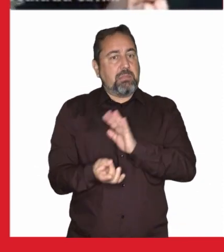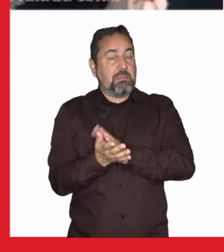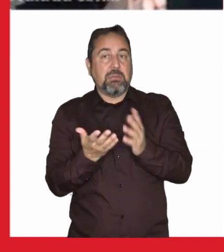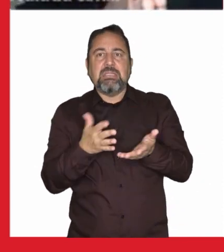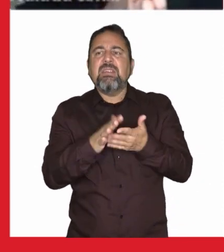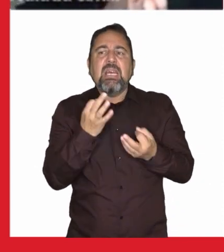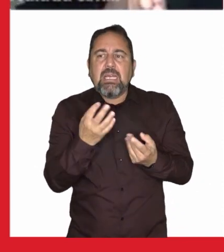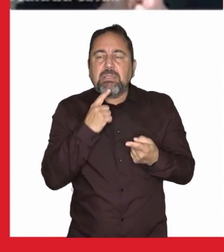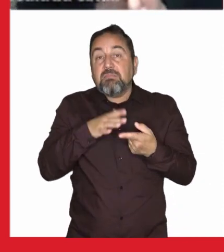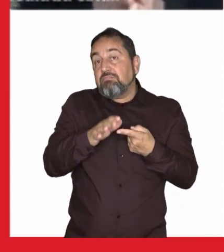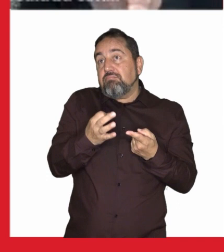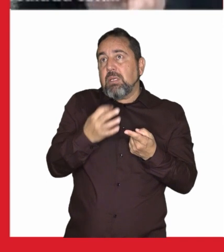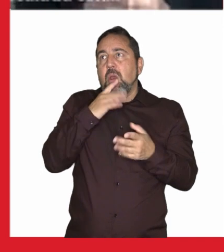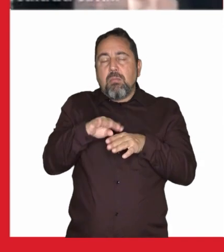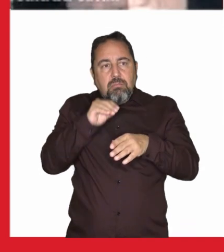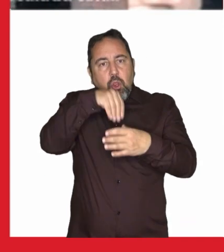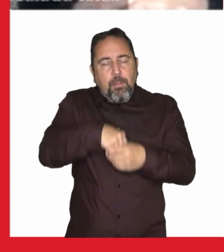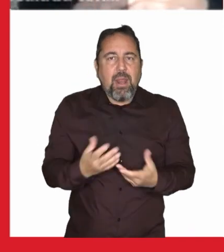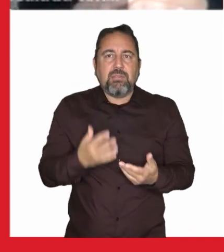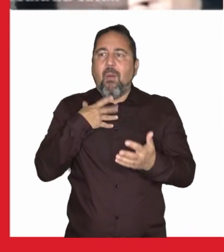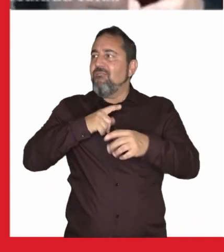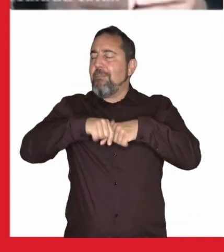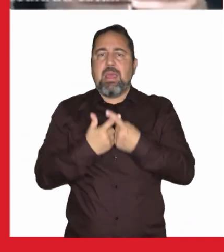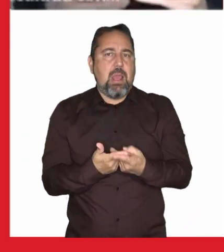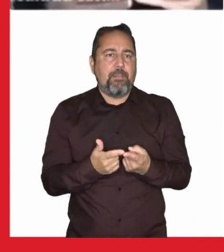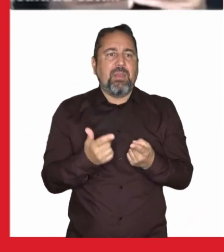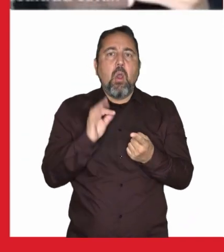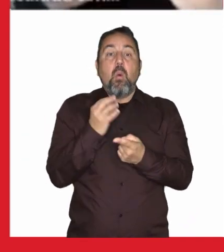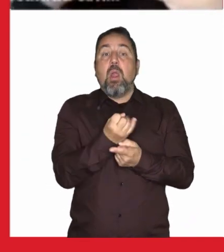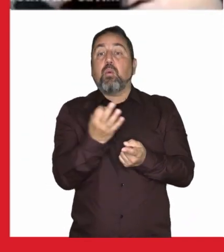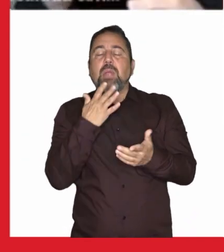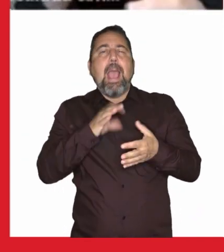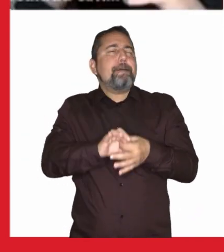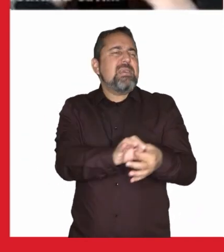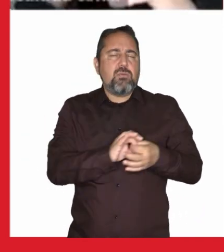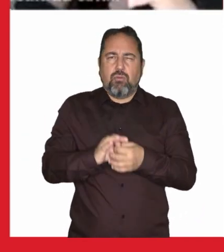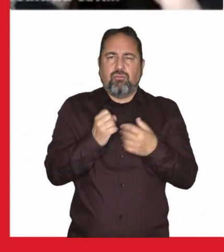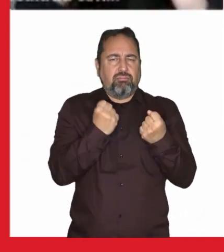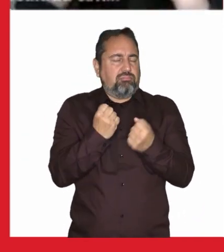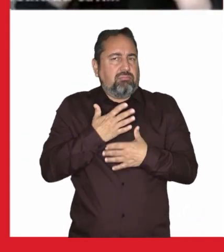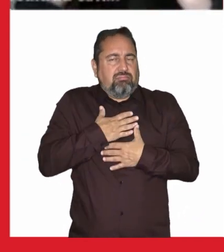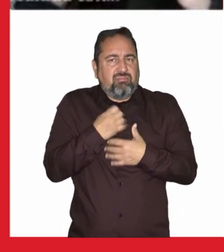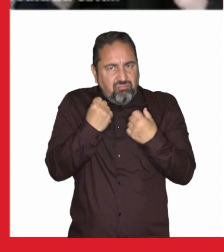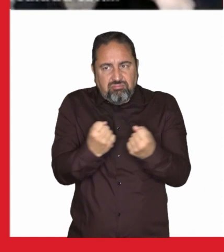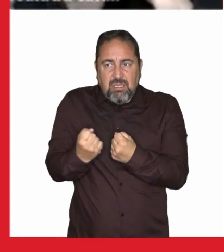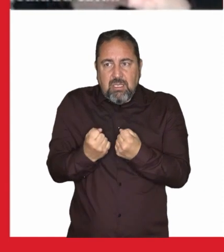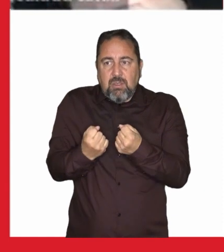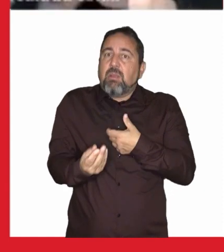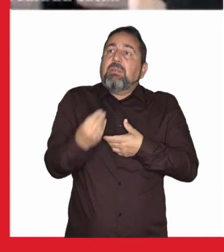emprendimiento familiar. ¿Sí? Es decir, implicáis o incorporáis a familia o en algunos casos amigos muy